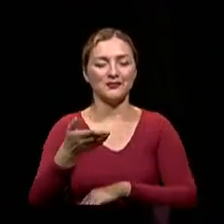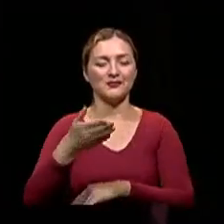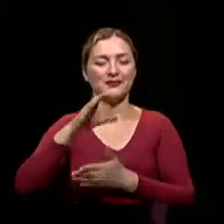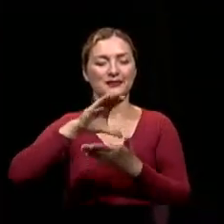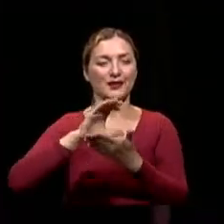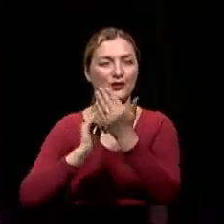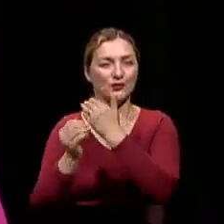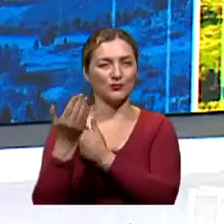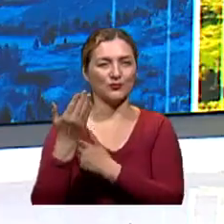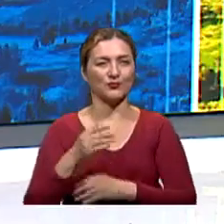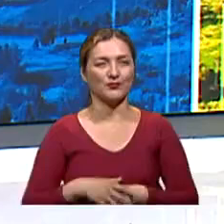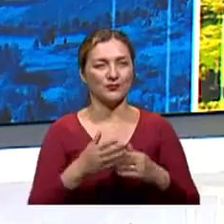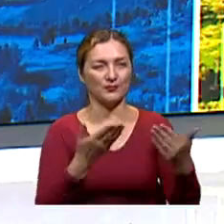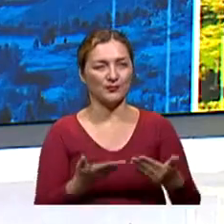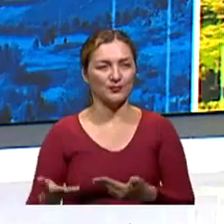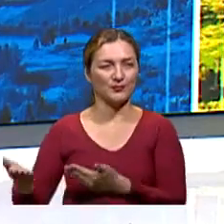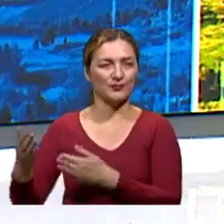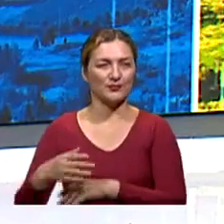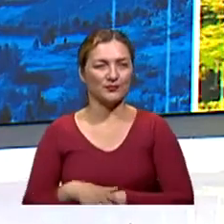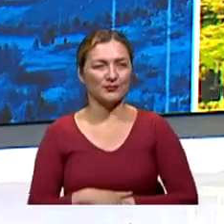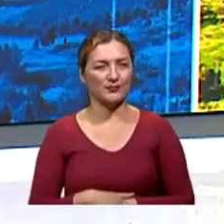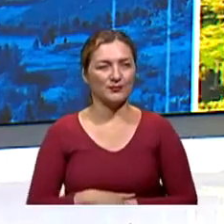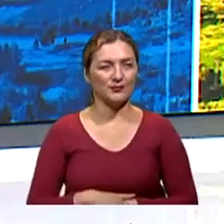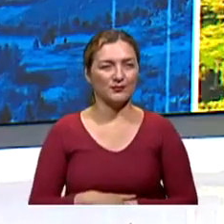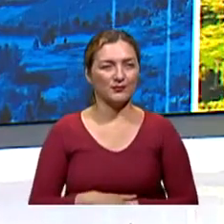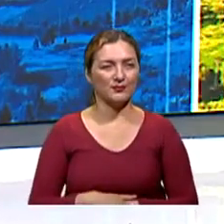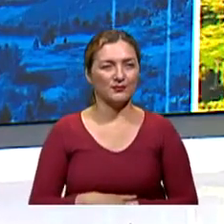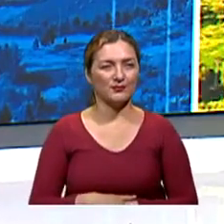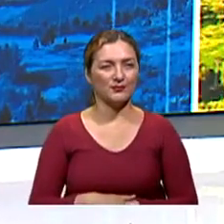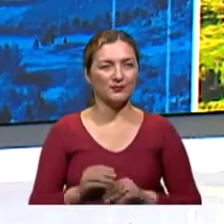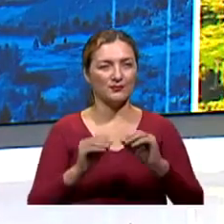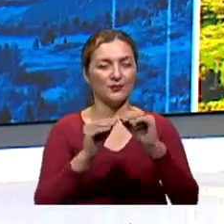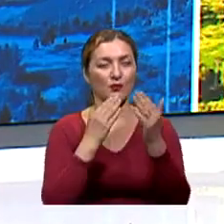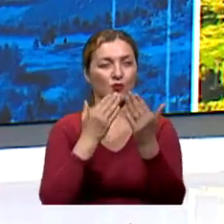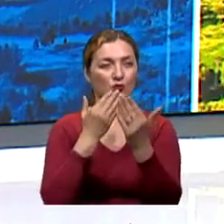Histórico. Chicas, bienvenidas también. Muchas gracias y allá iremos.